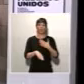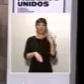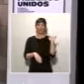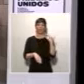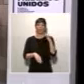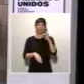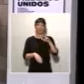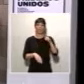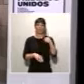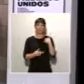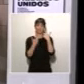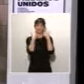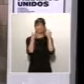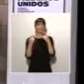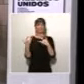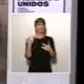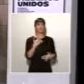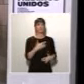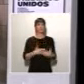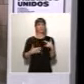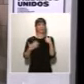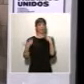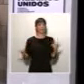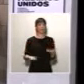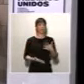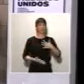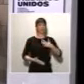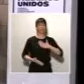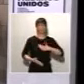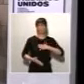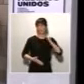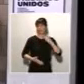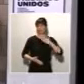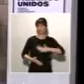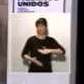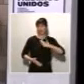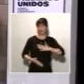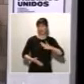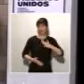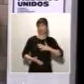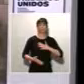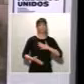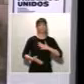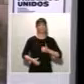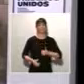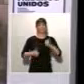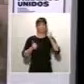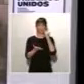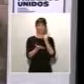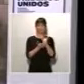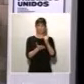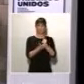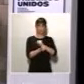síntomas leves, todos fundamentalmente, y se le ha realizado la prueba de coronavirus.